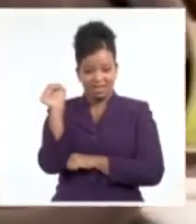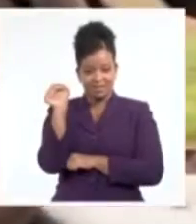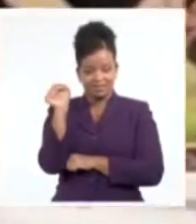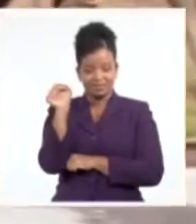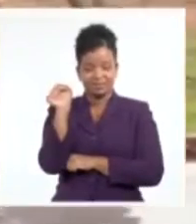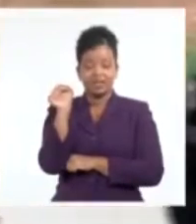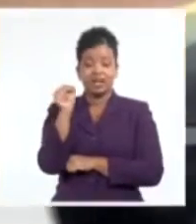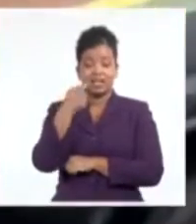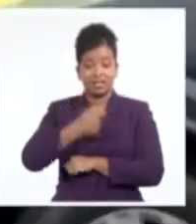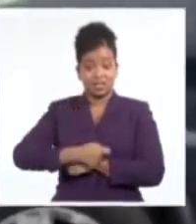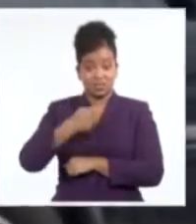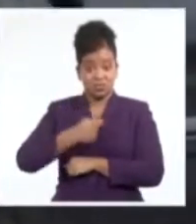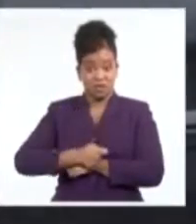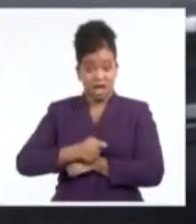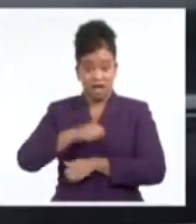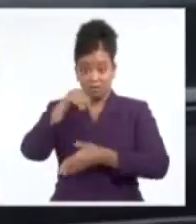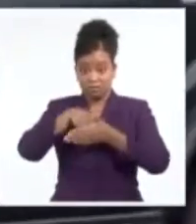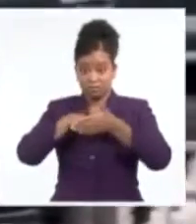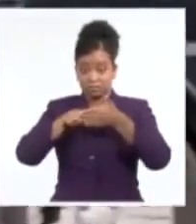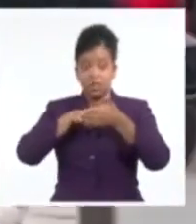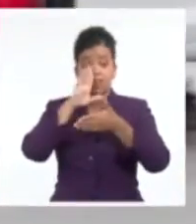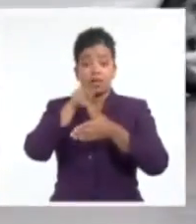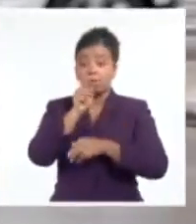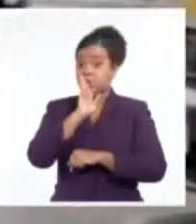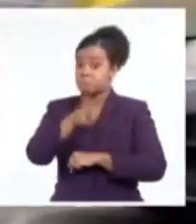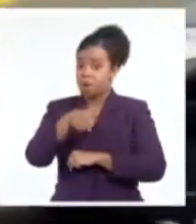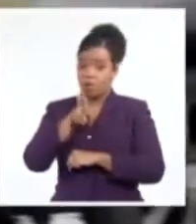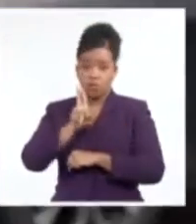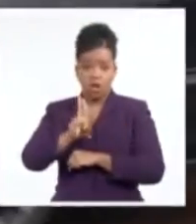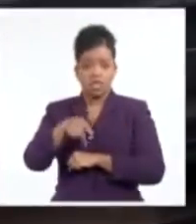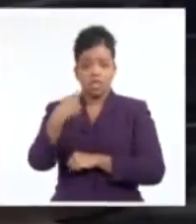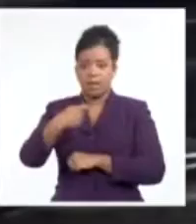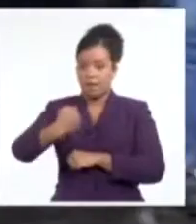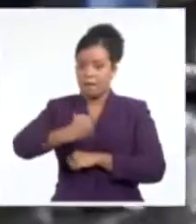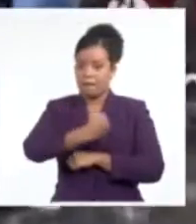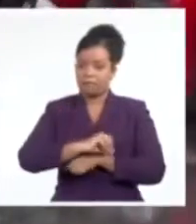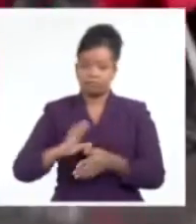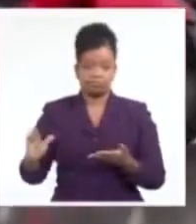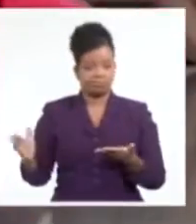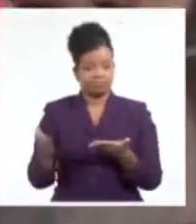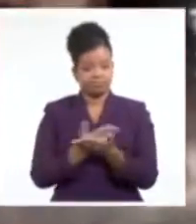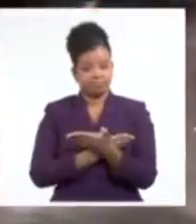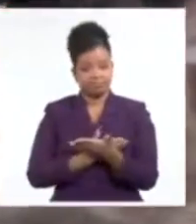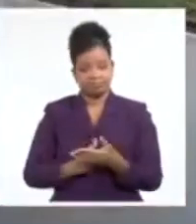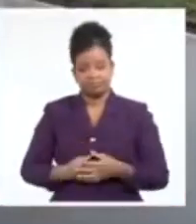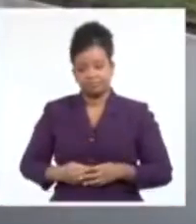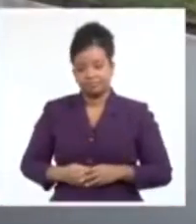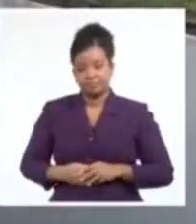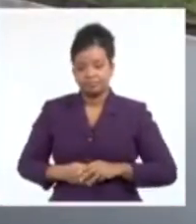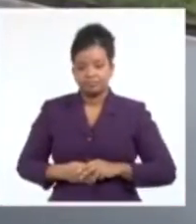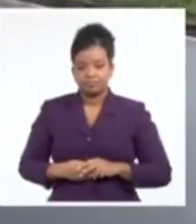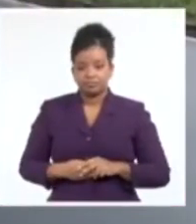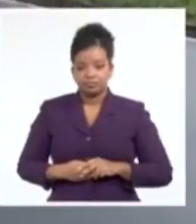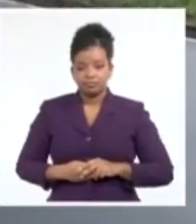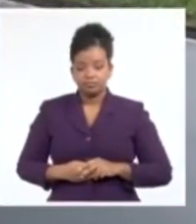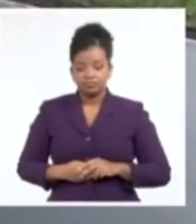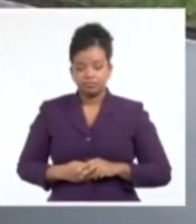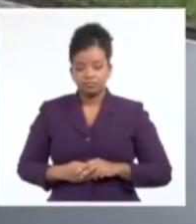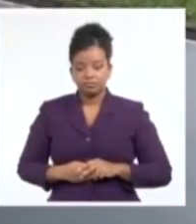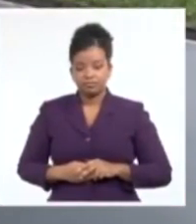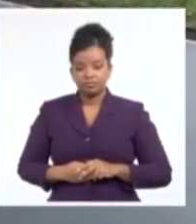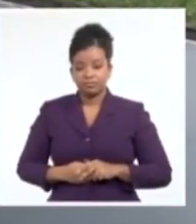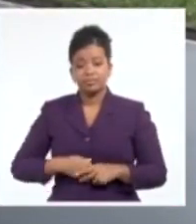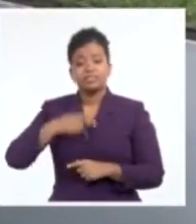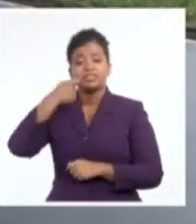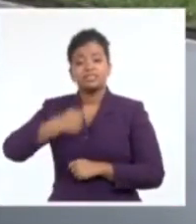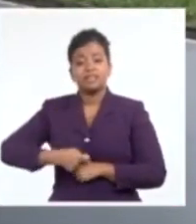Supremo Electoral determinó que debían desbloquearse de manera inmediata todas las vías que estuviesen ilícitamente interrumpiendo el tránsito. La decisión